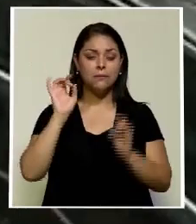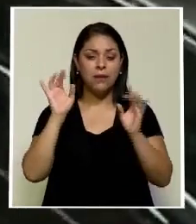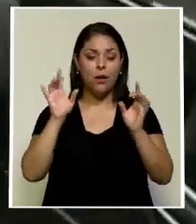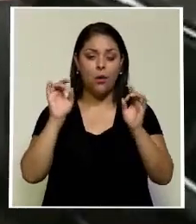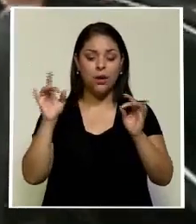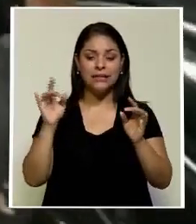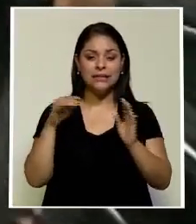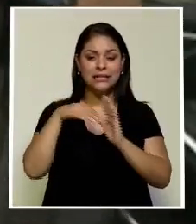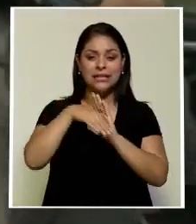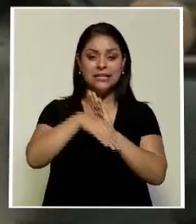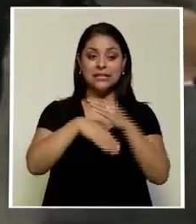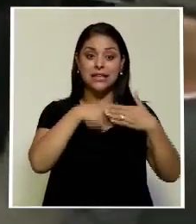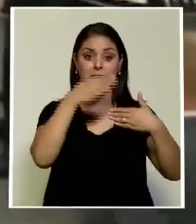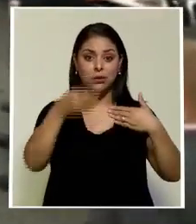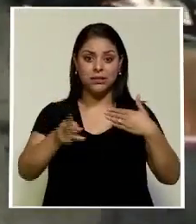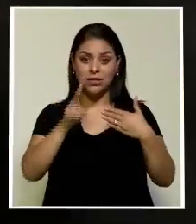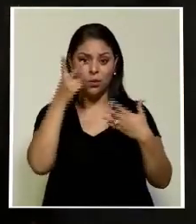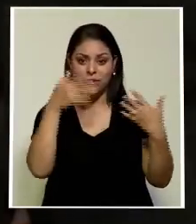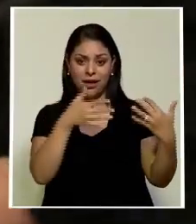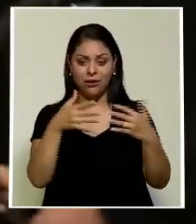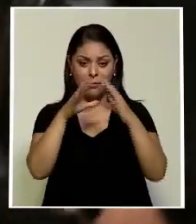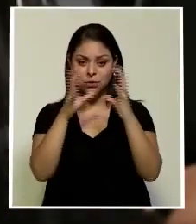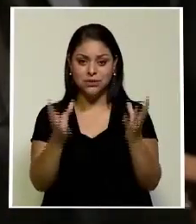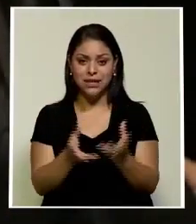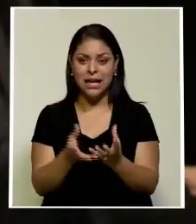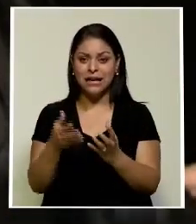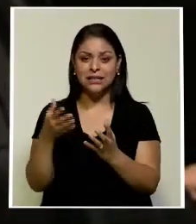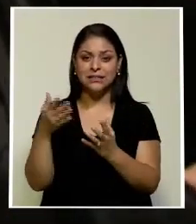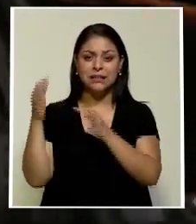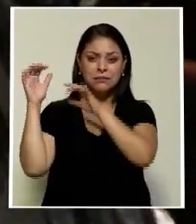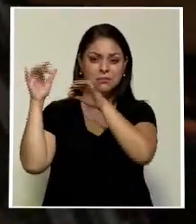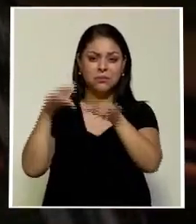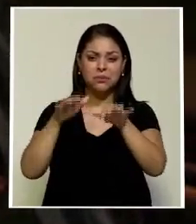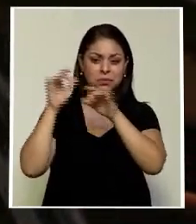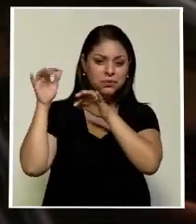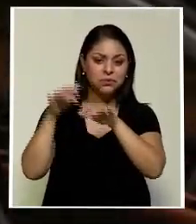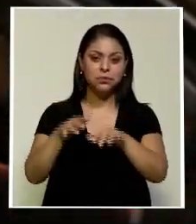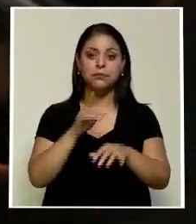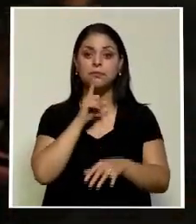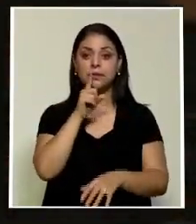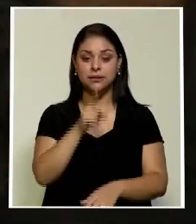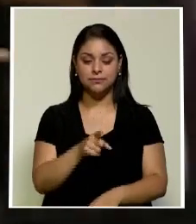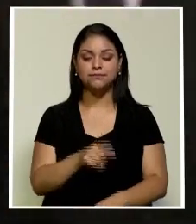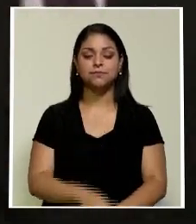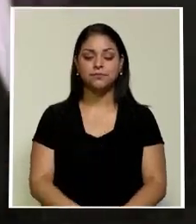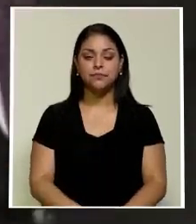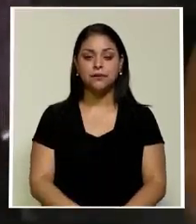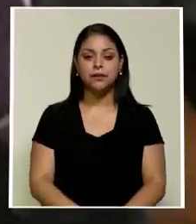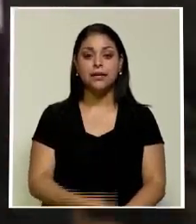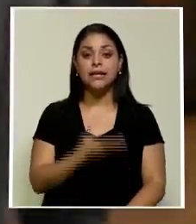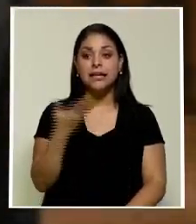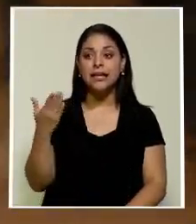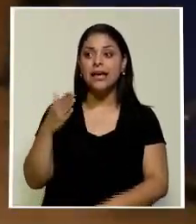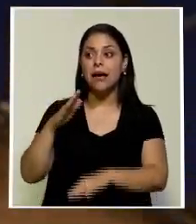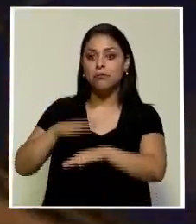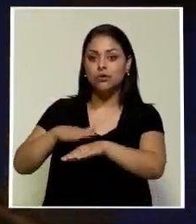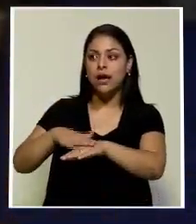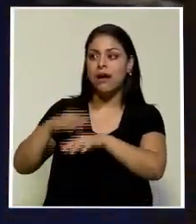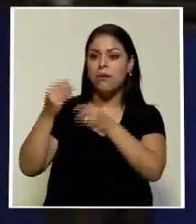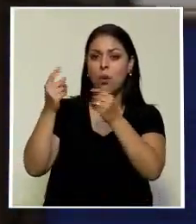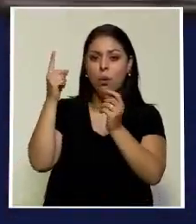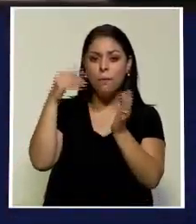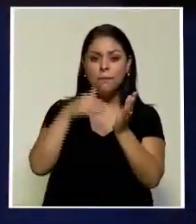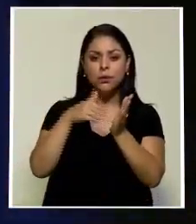Guerra Mundial. Algunos acusan a Merkel de no haber sido fiel a su liderazgo sosegado y pragmático al favorecer la entrada de 1 millón de